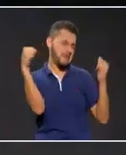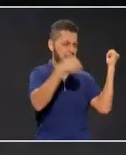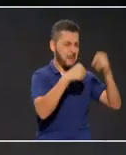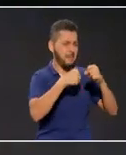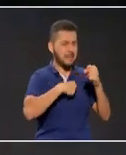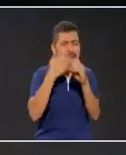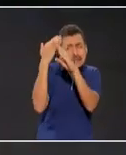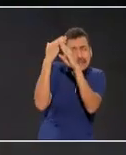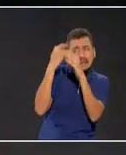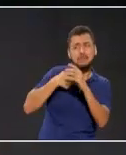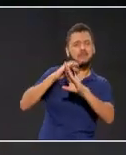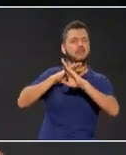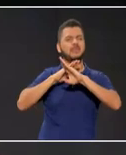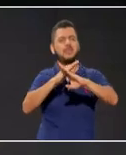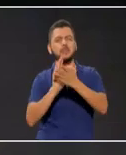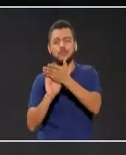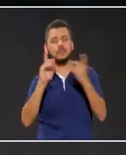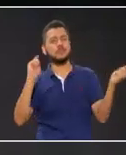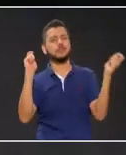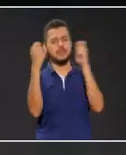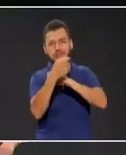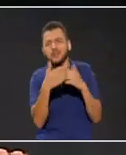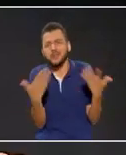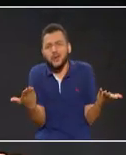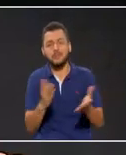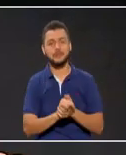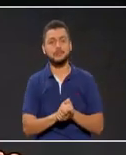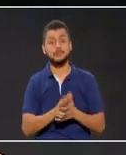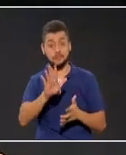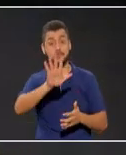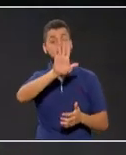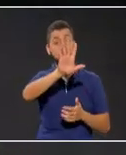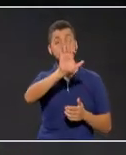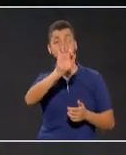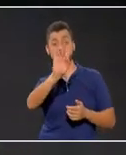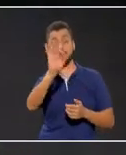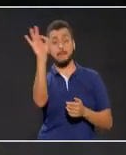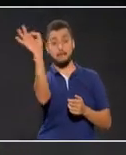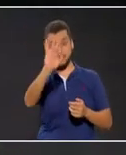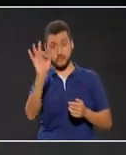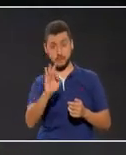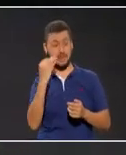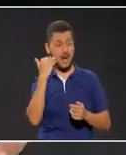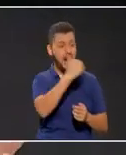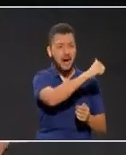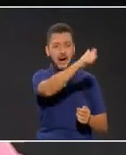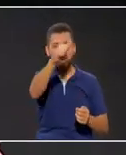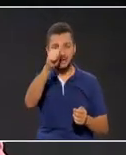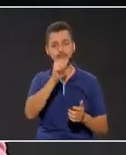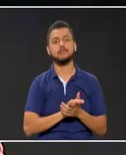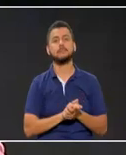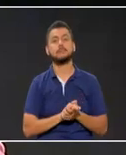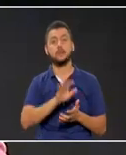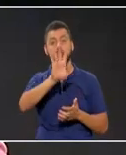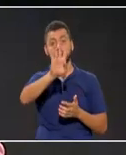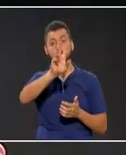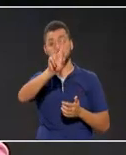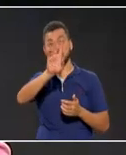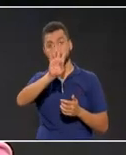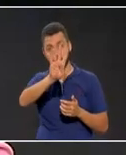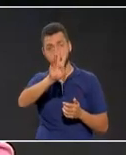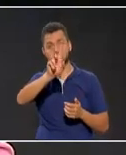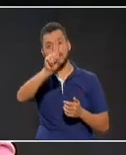nosotros somos capaces de solucionar el problema del 53% que somos las mujeres y el 46% que somos los